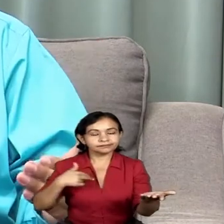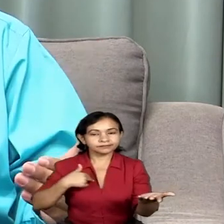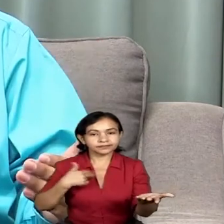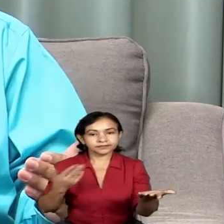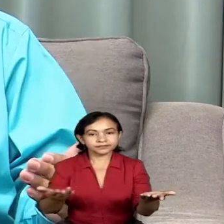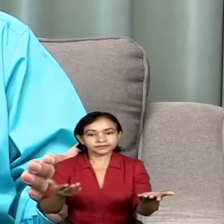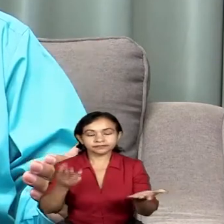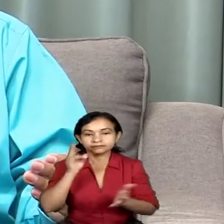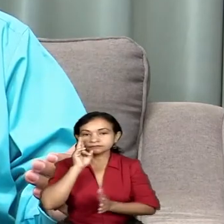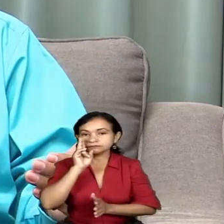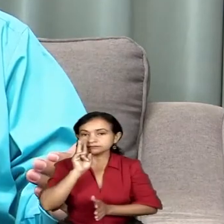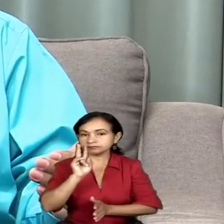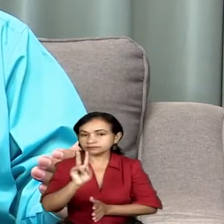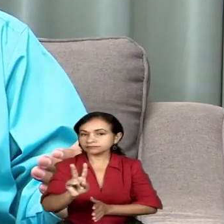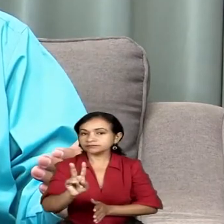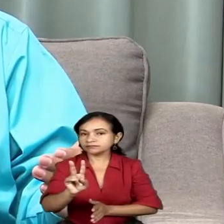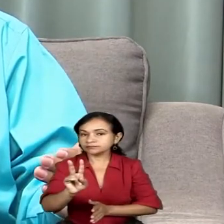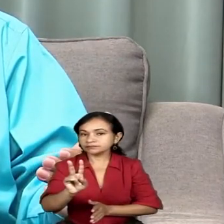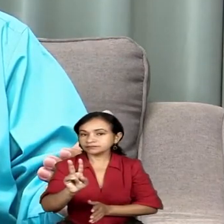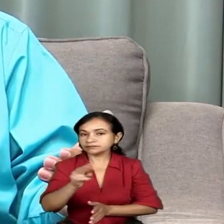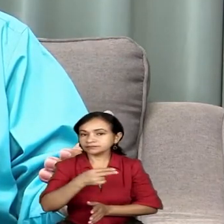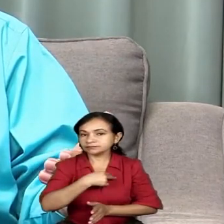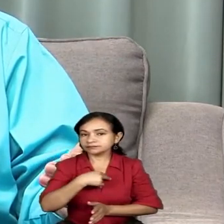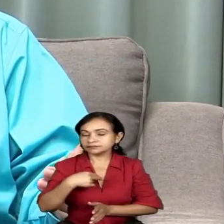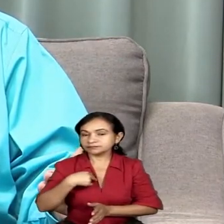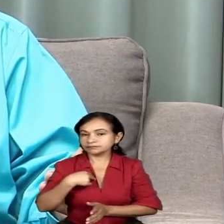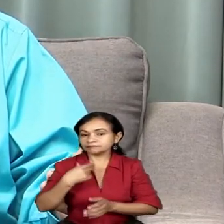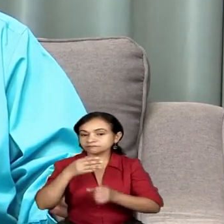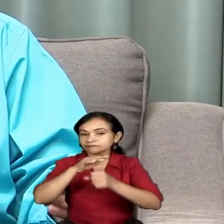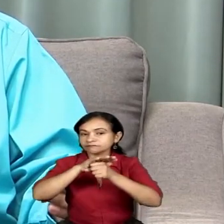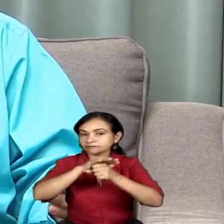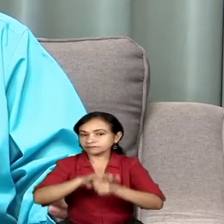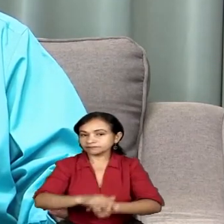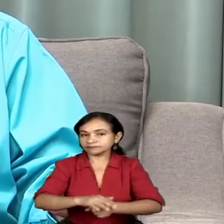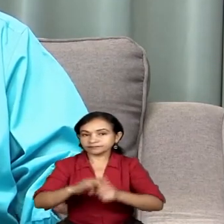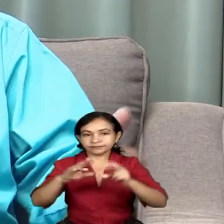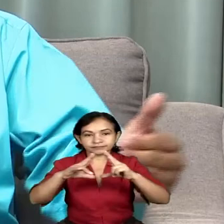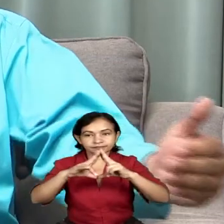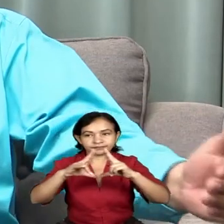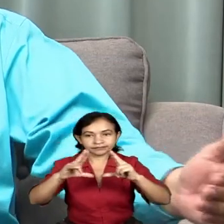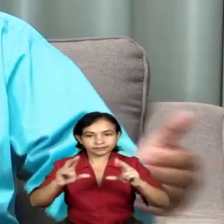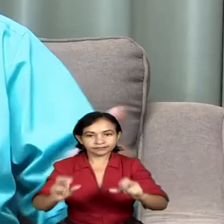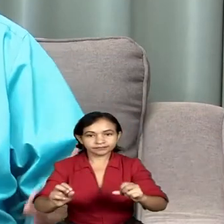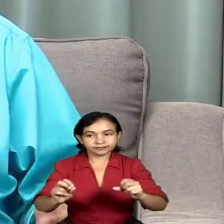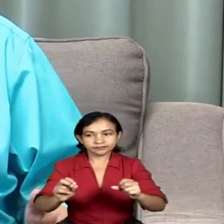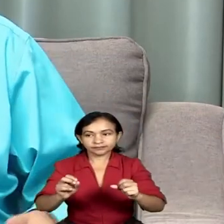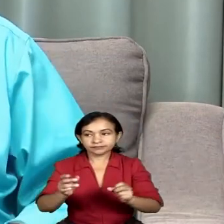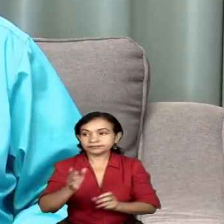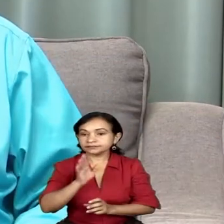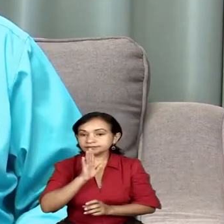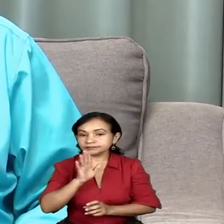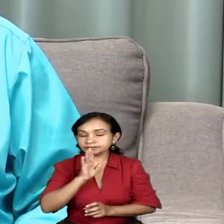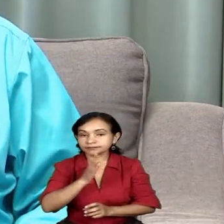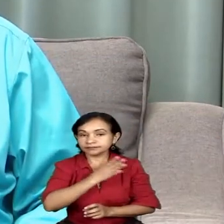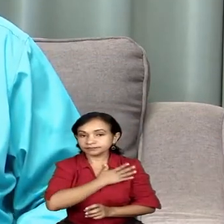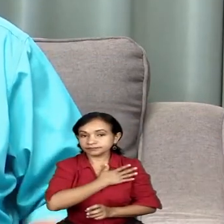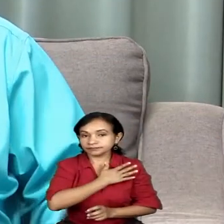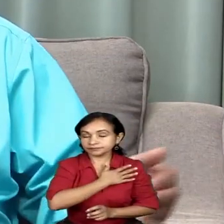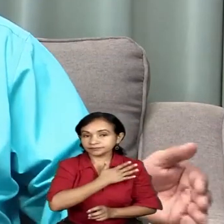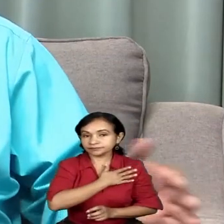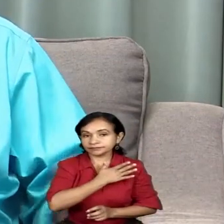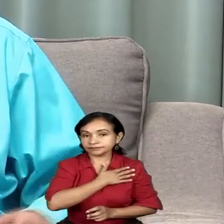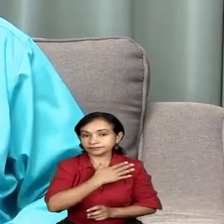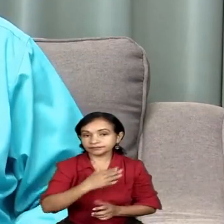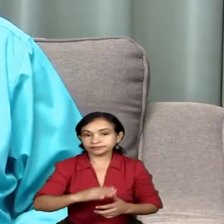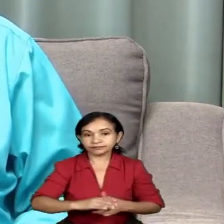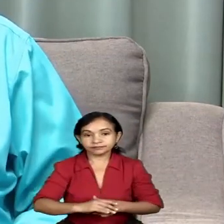se visibilice que precisamente había una represión en Nicaragua a partir de los discursos que el mismo Somoza había dado recientemente